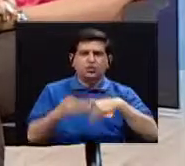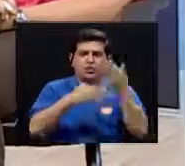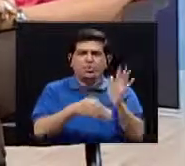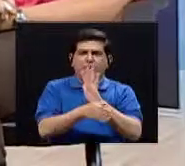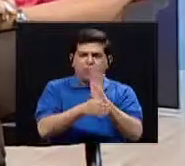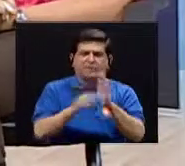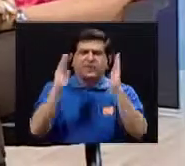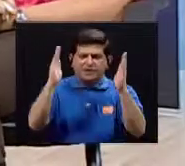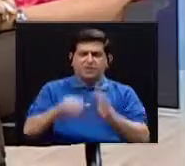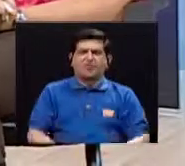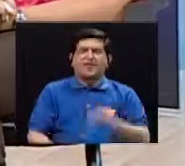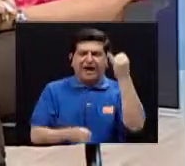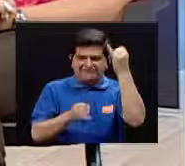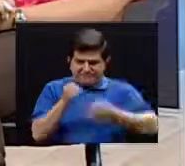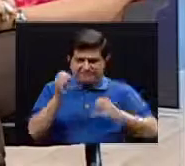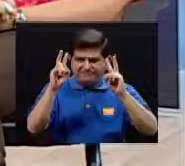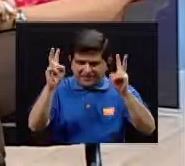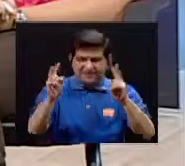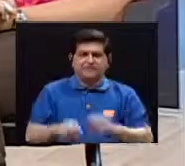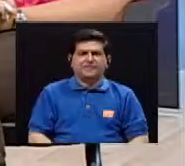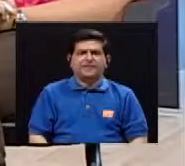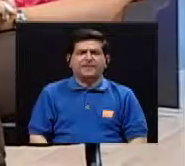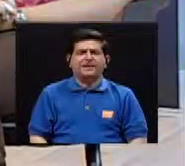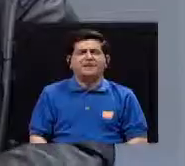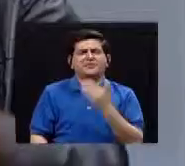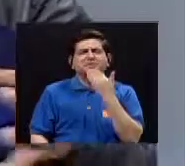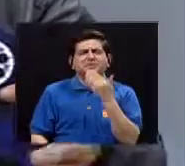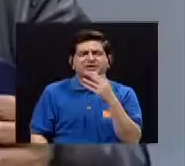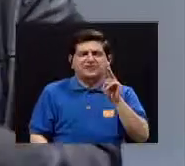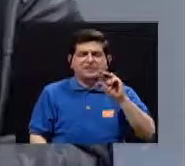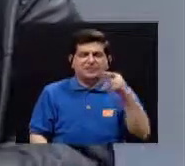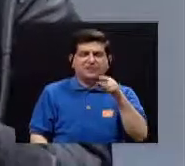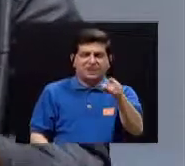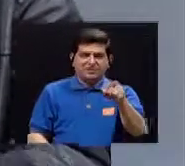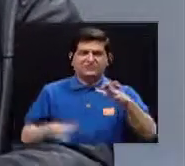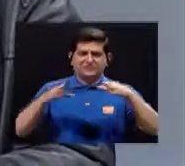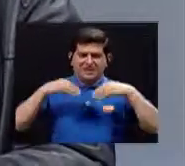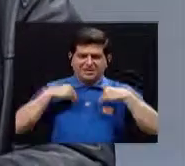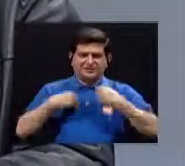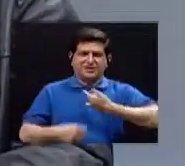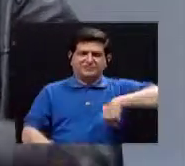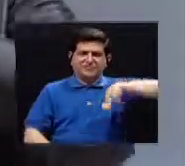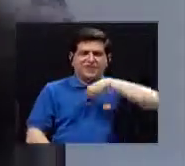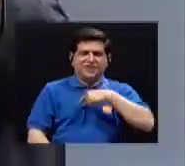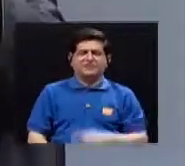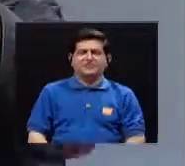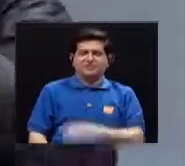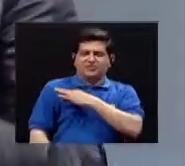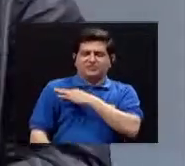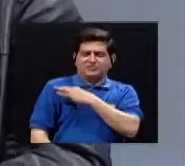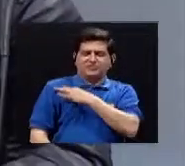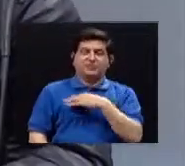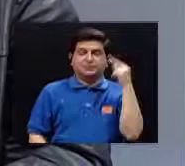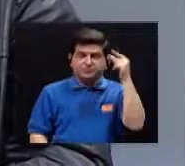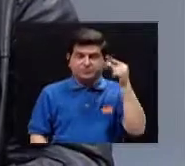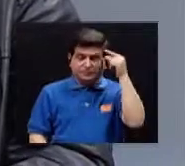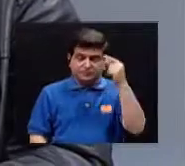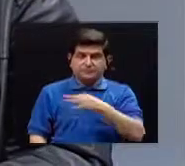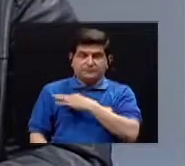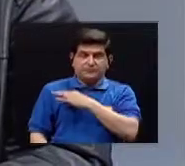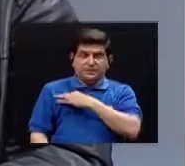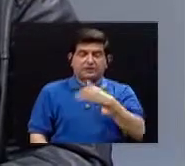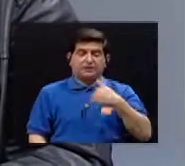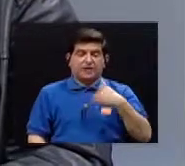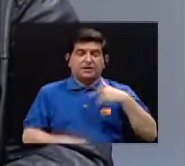de manera que miguel muchas gracias de verdad porque siempre atender nuestra invitación y básicamente por